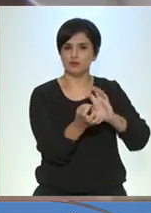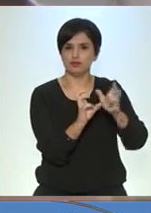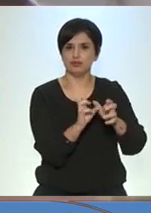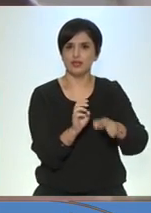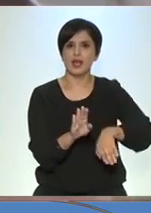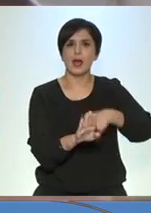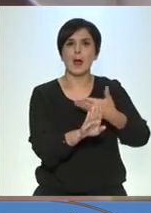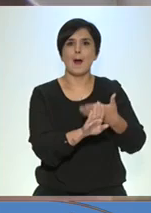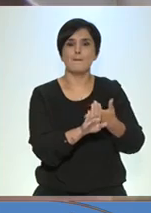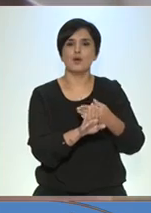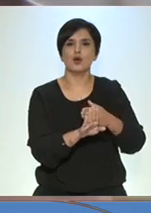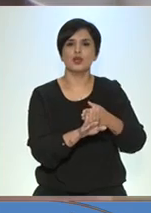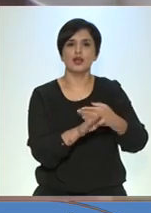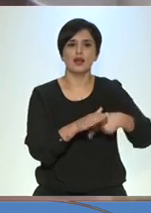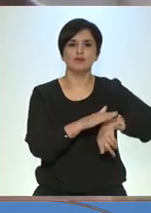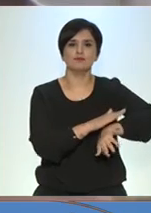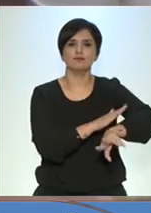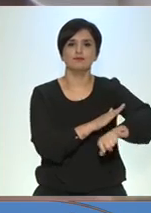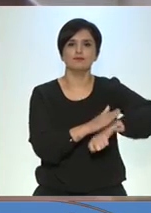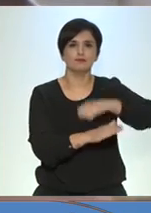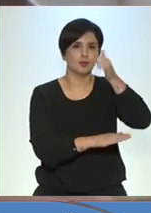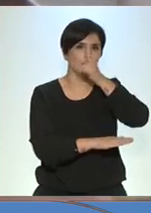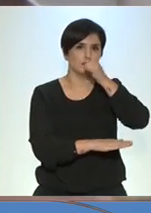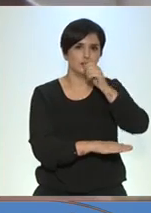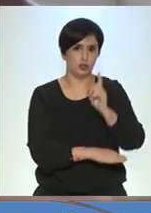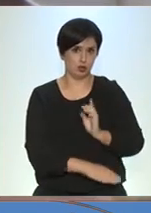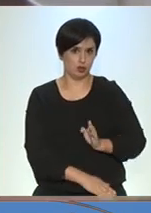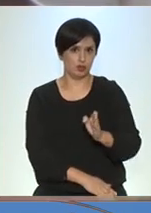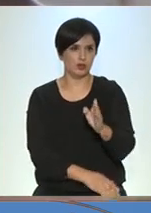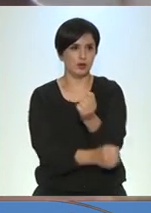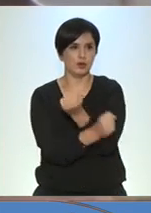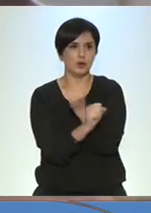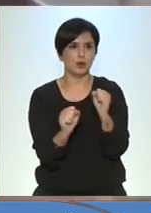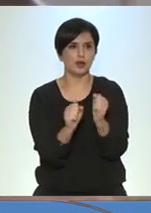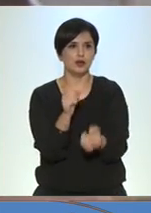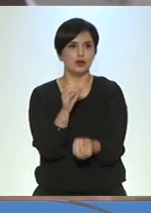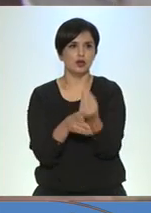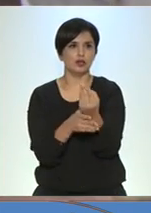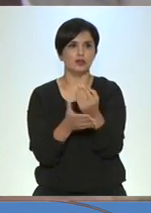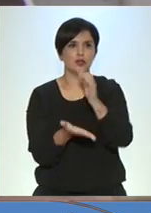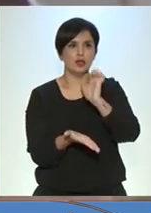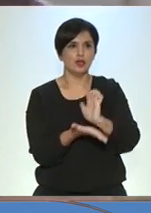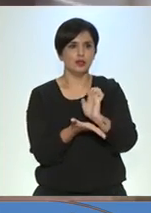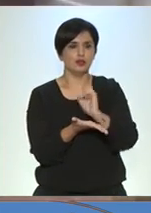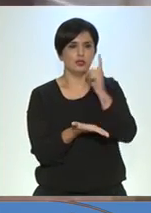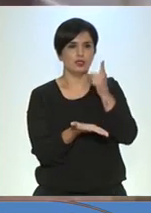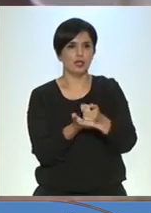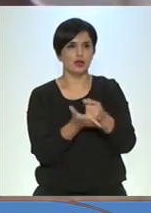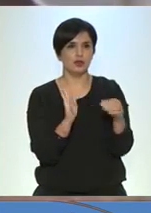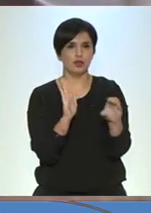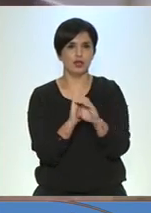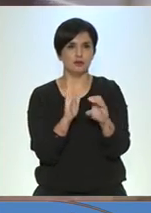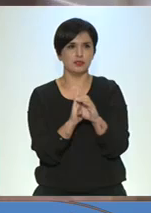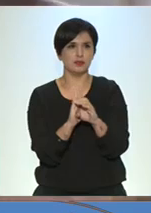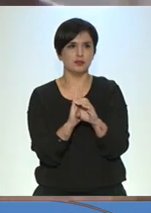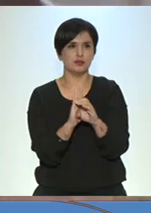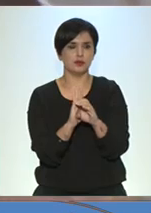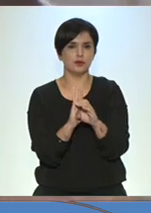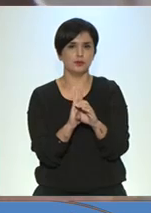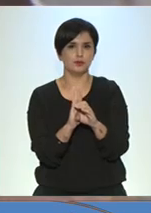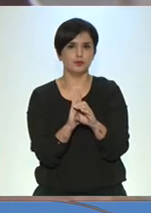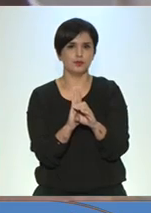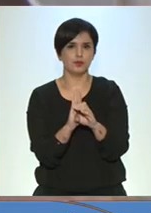la corrupción. Estas prácticas no pueden continuar. Con la renovación de los estados de excepción, deben restablecerse las